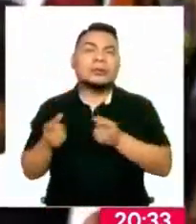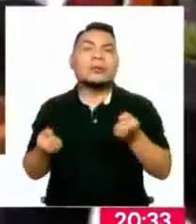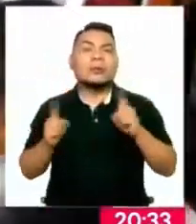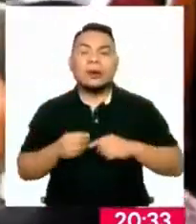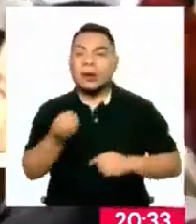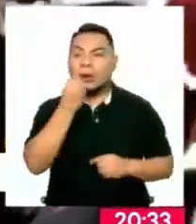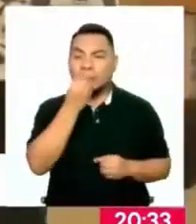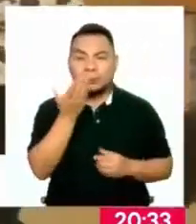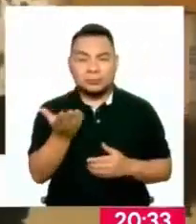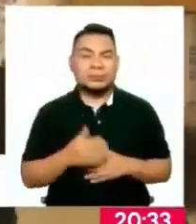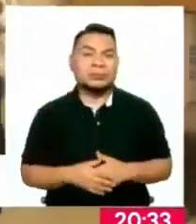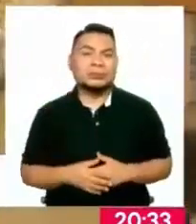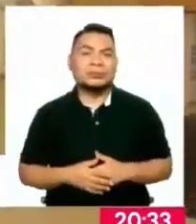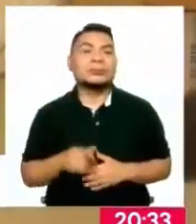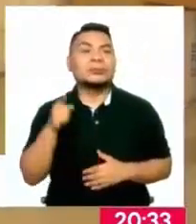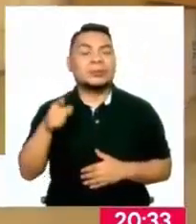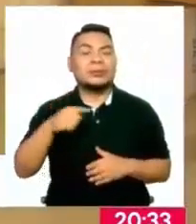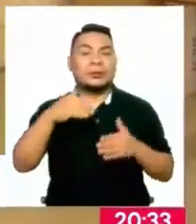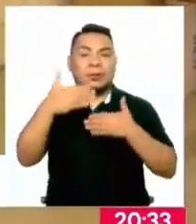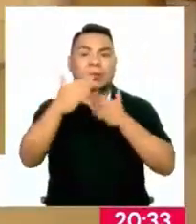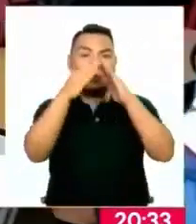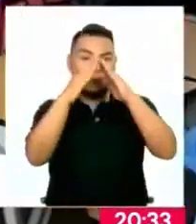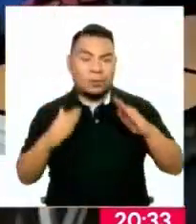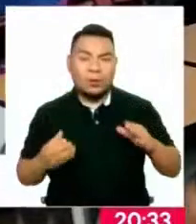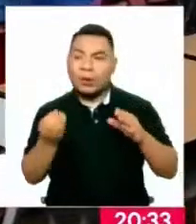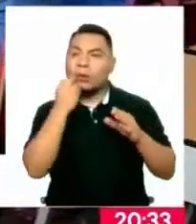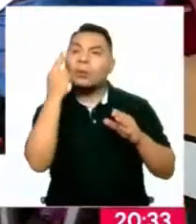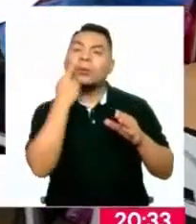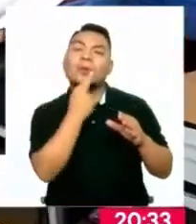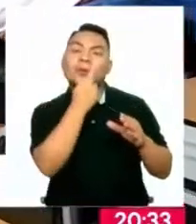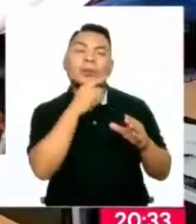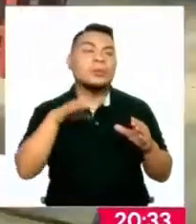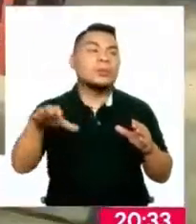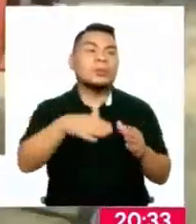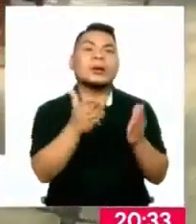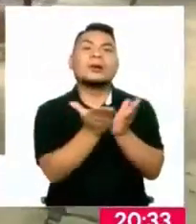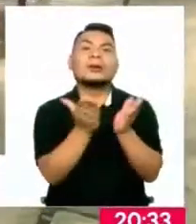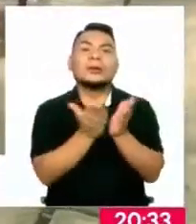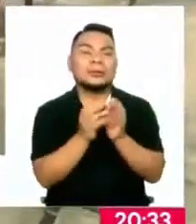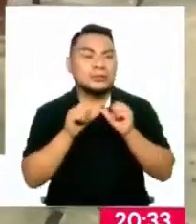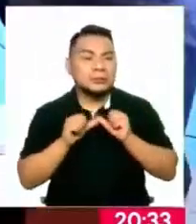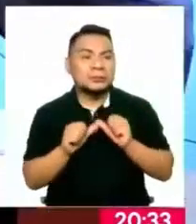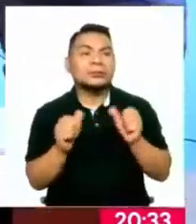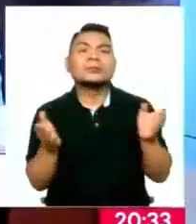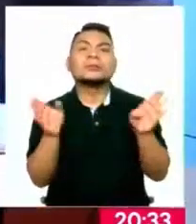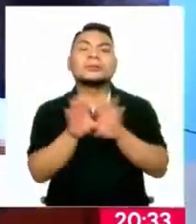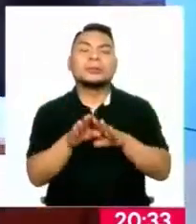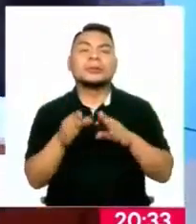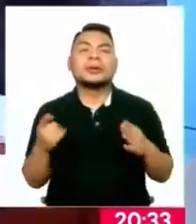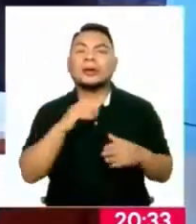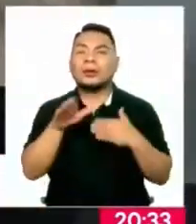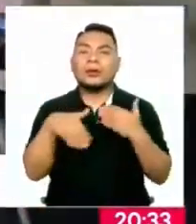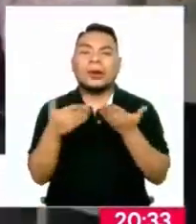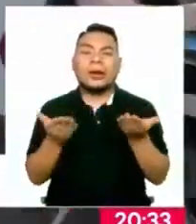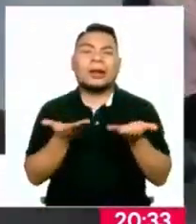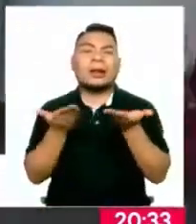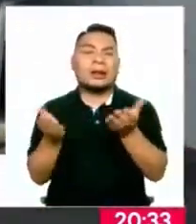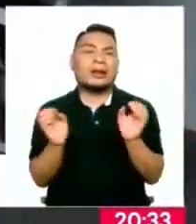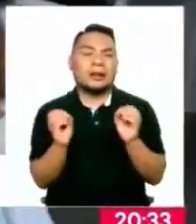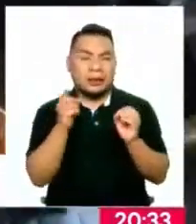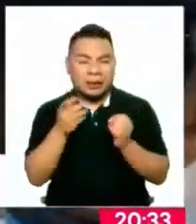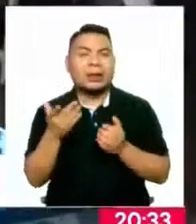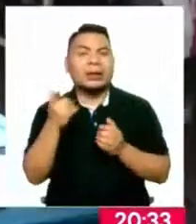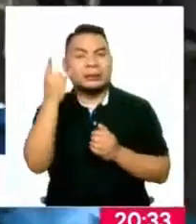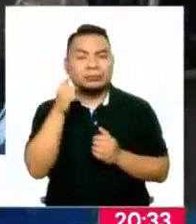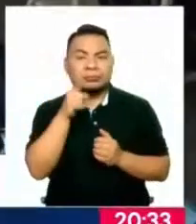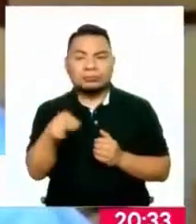consuman sus alimentos. Los kioscos, las cafeterías y los comedores escolares se mantendrán cerrados y sin brindar servicio durante la